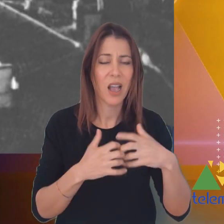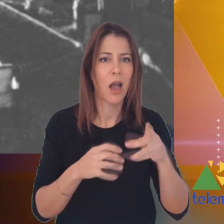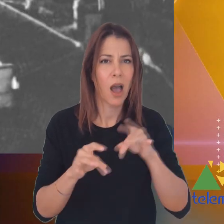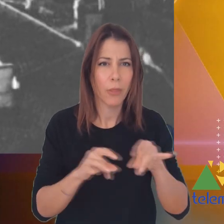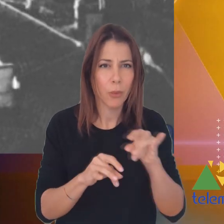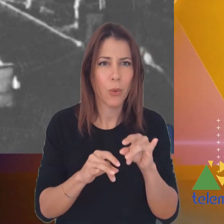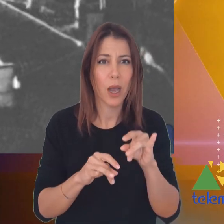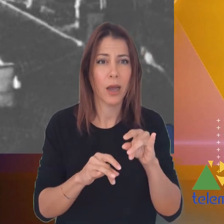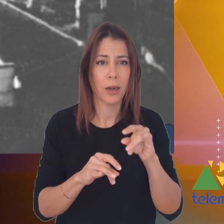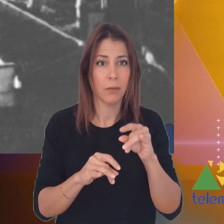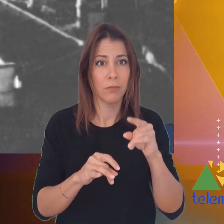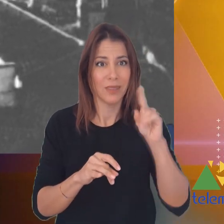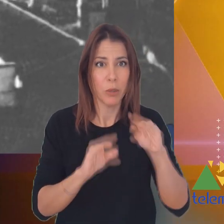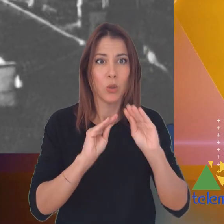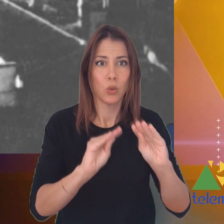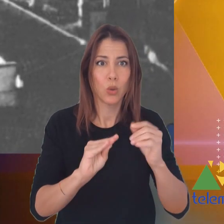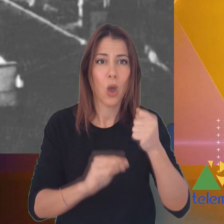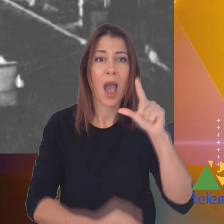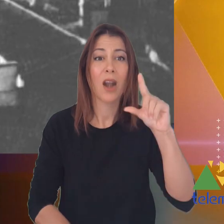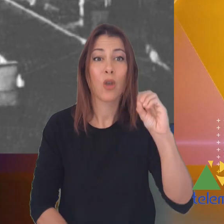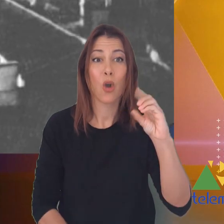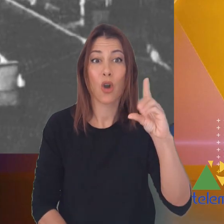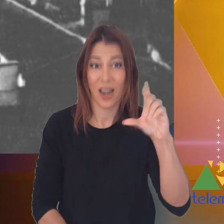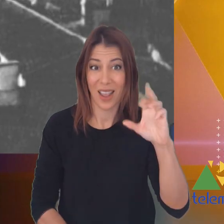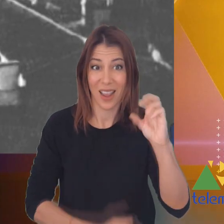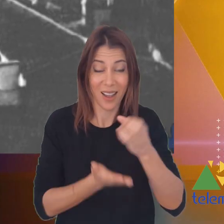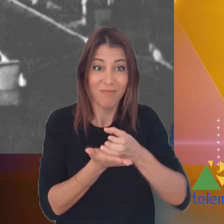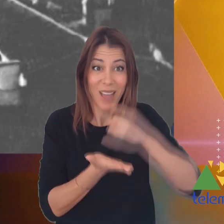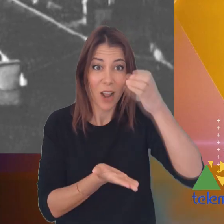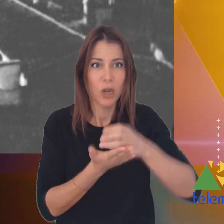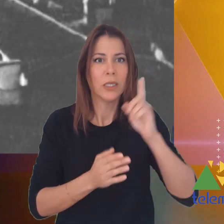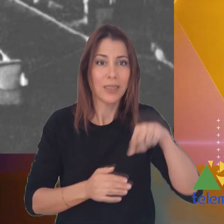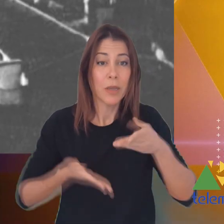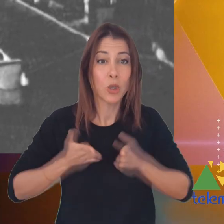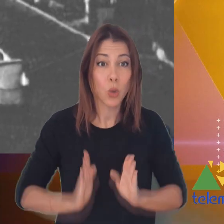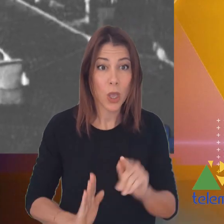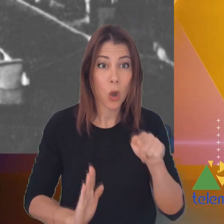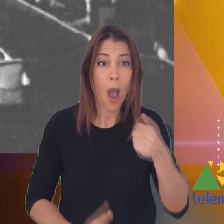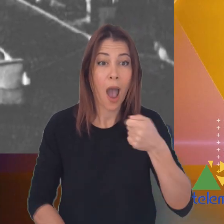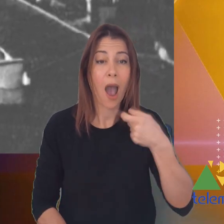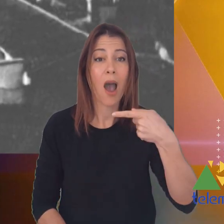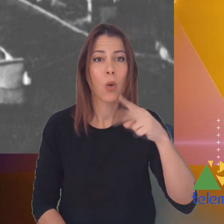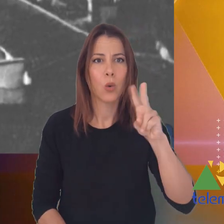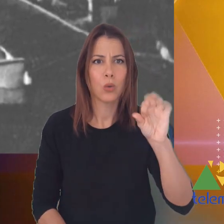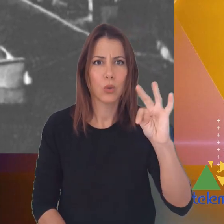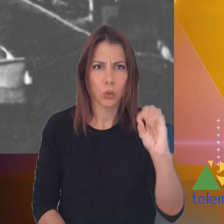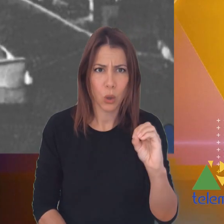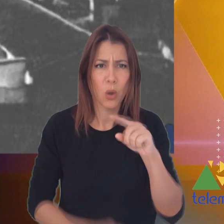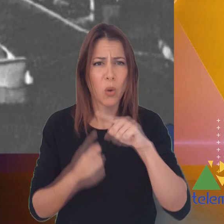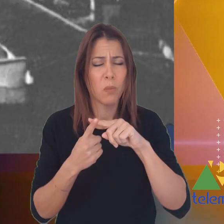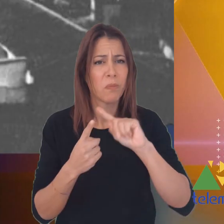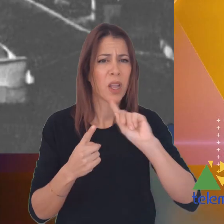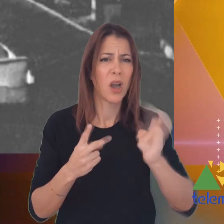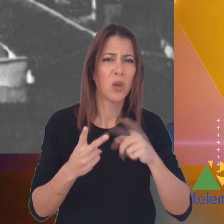azúcar de la Alcolera y tal, pues también estuvo preocupado. Incluso su hijo después, Augusto Burgos, pues tuvo dos hijos, uno se llama